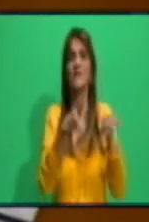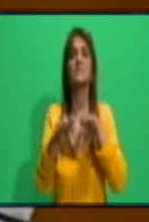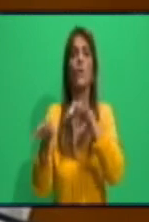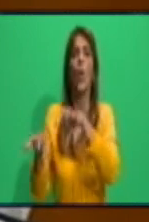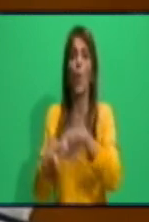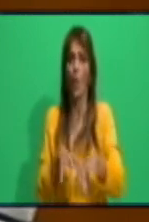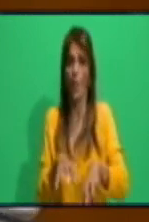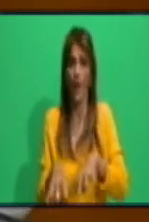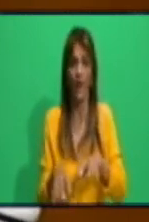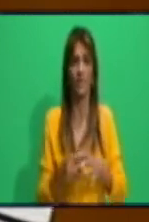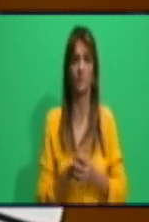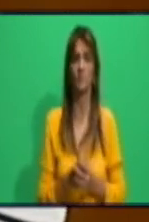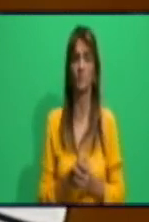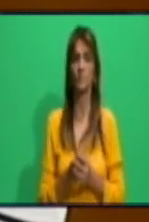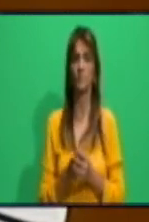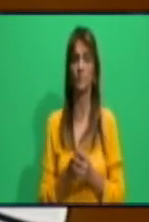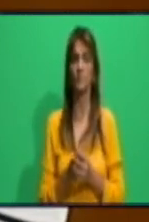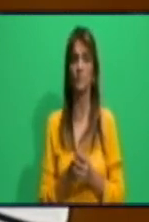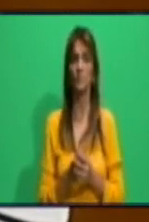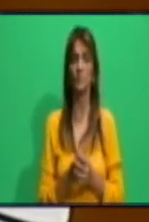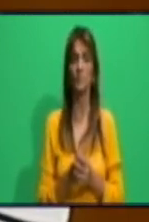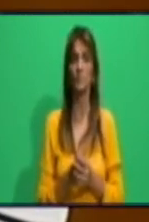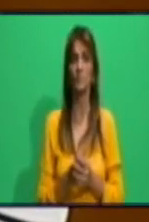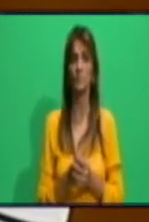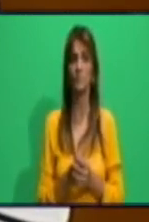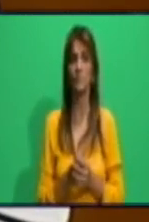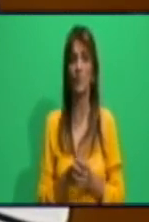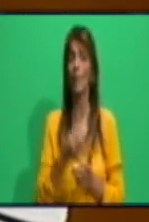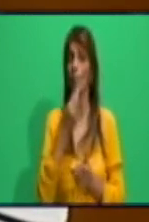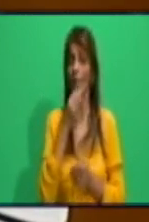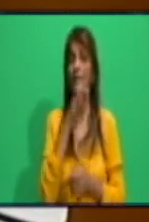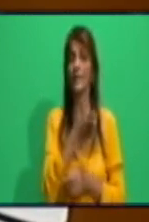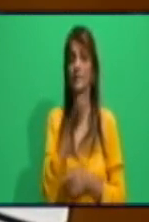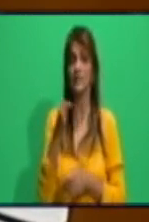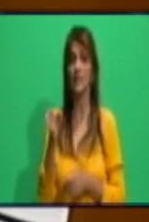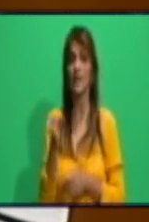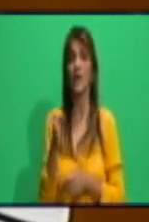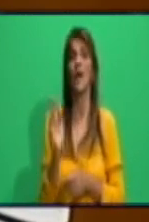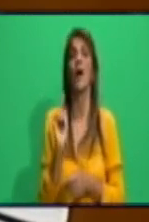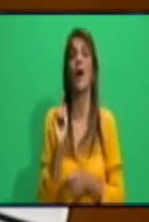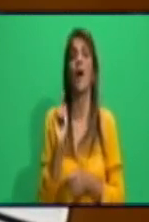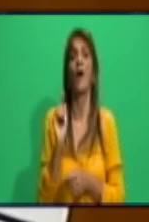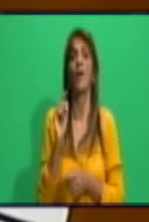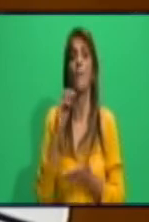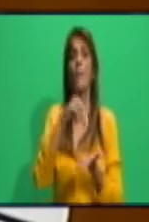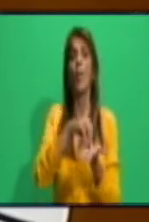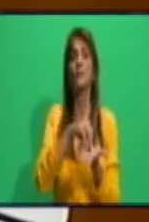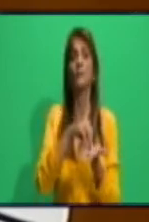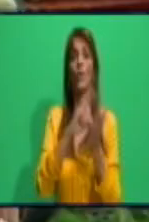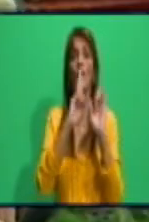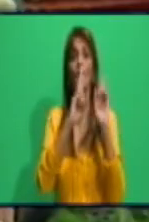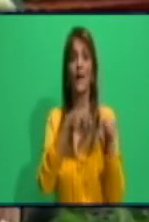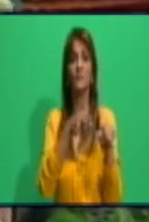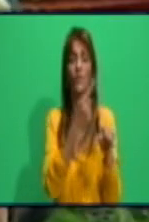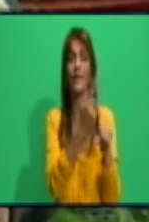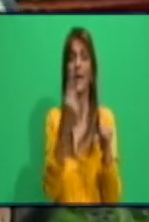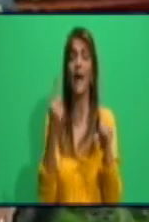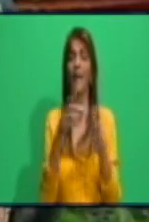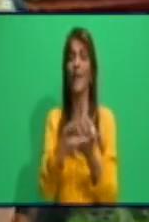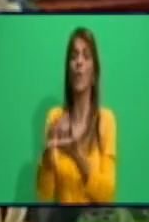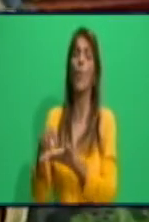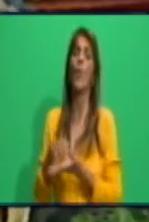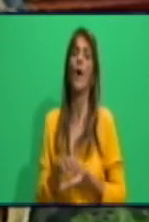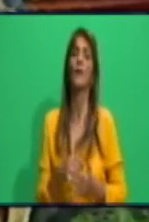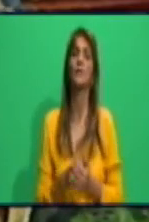deben dirigirse los pobladores, o sea, a los puestos de mando que hay avanzada en cada lugar y que le expliquen cómo es la resolución. Rommel, ¿se va a cerrar